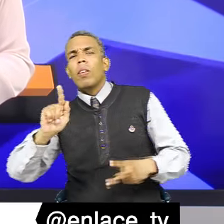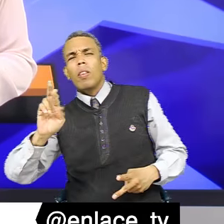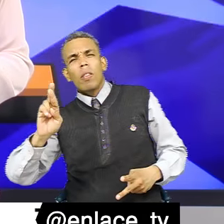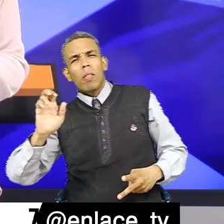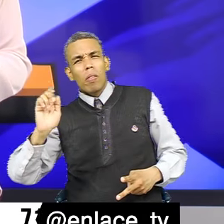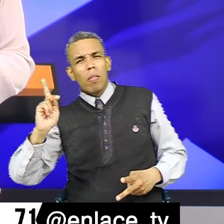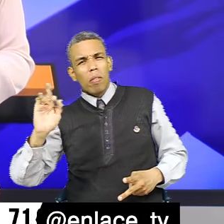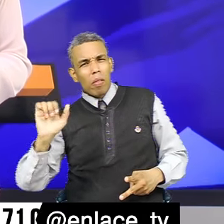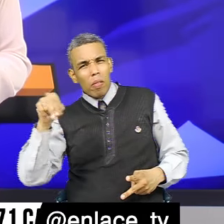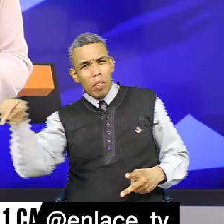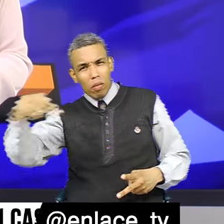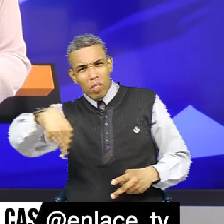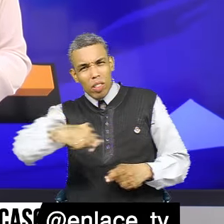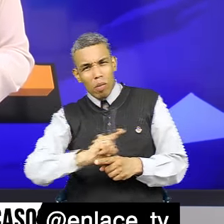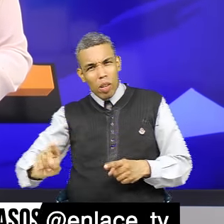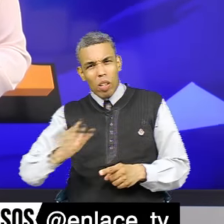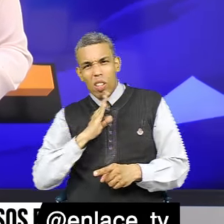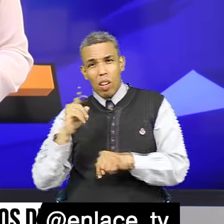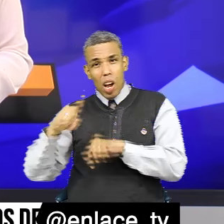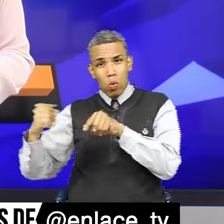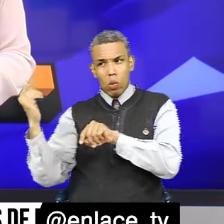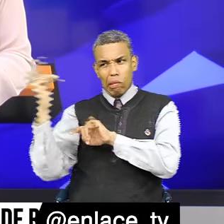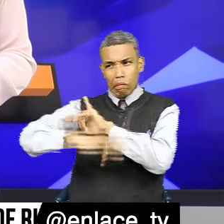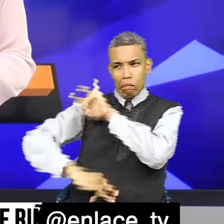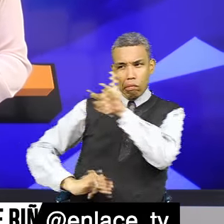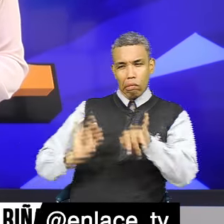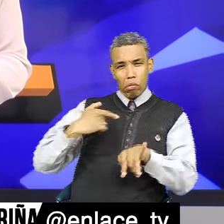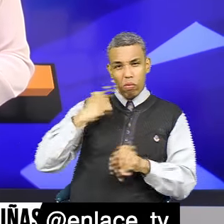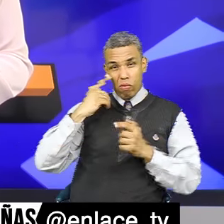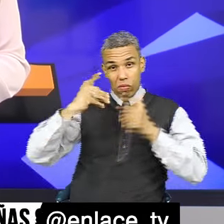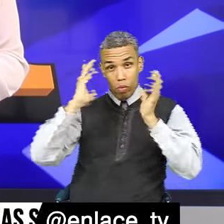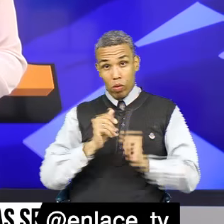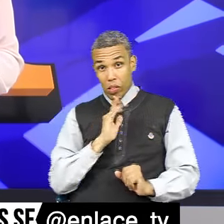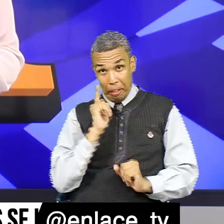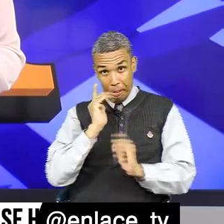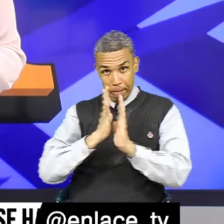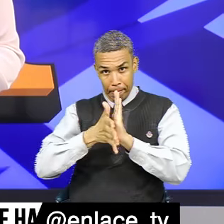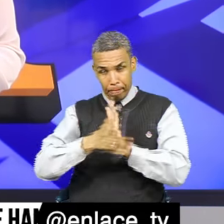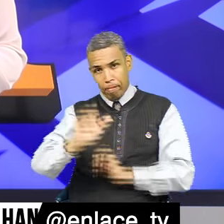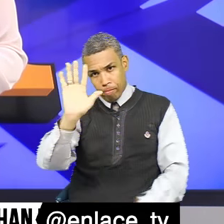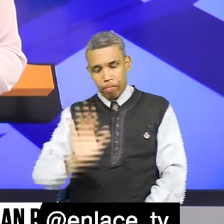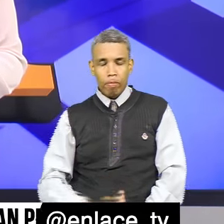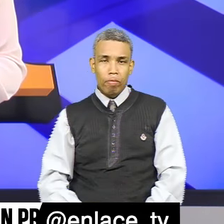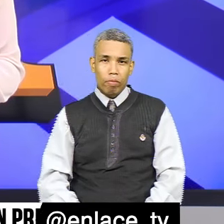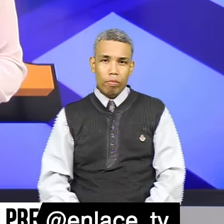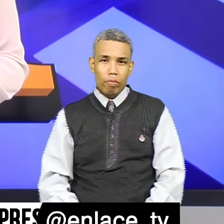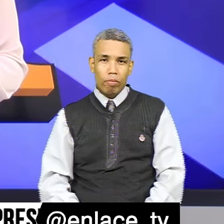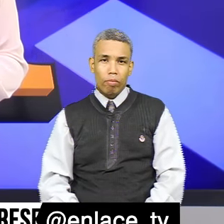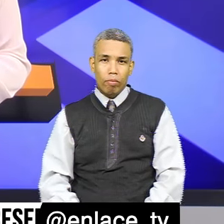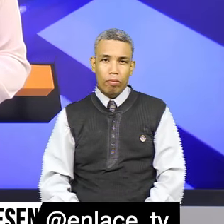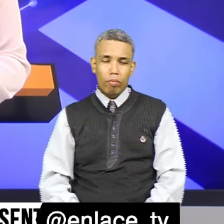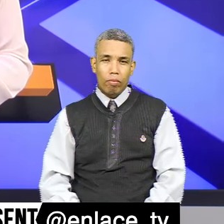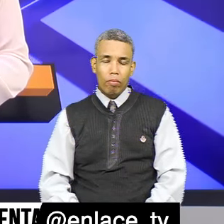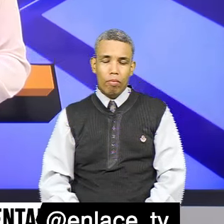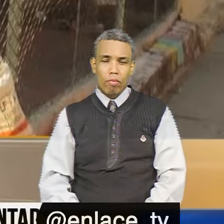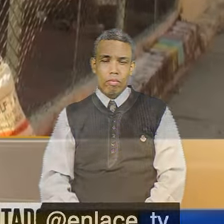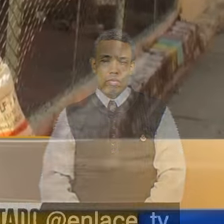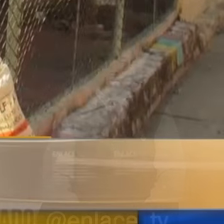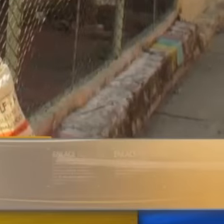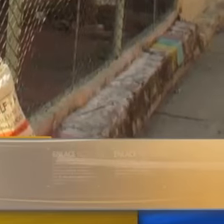Barranca Bermeja con invitados especiales. Estas y otras informaciones en la presente emisión. Bienvenidos a Enlace Noticias, lo que usted quiere ver.